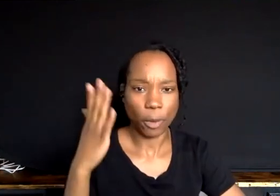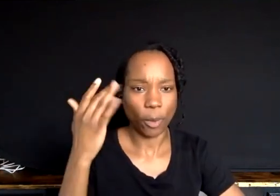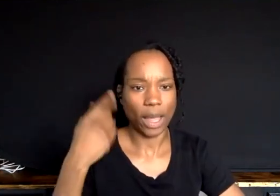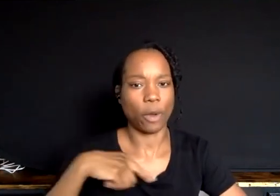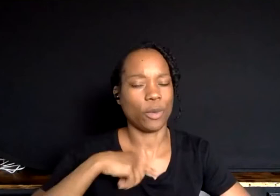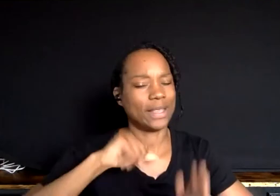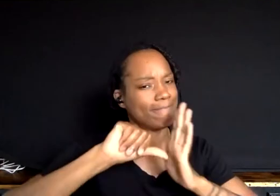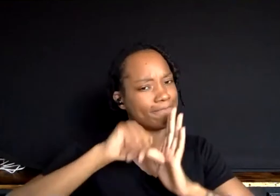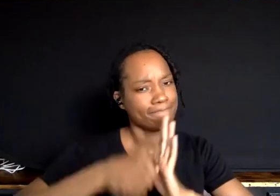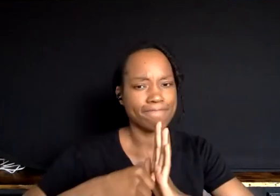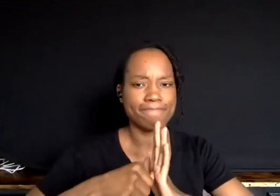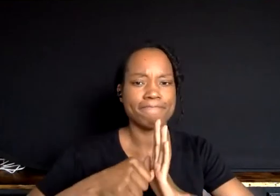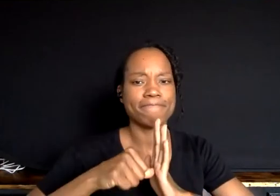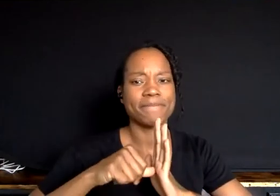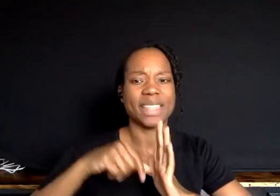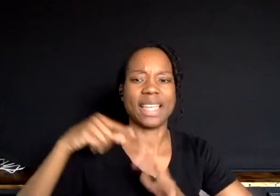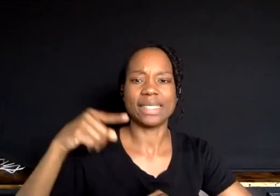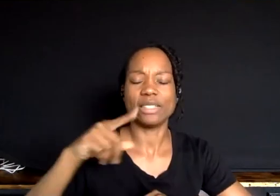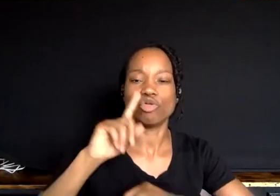la vigilancia